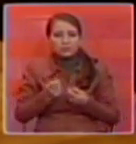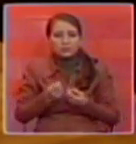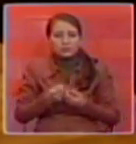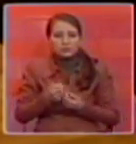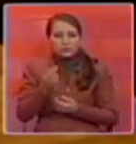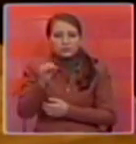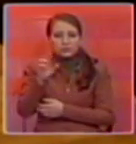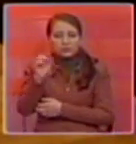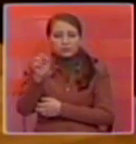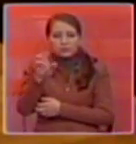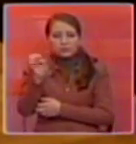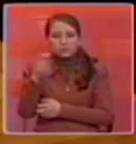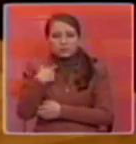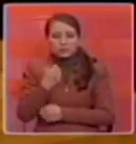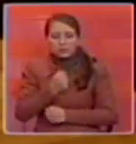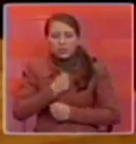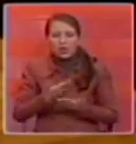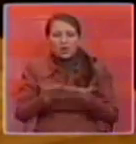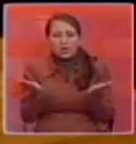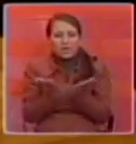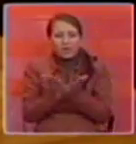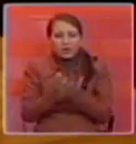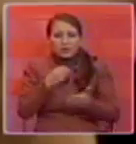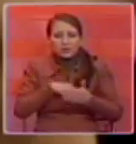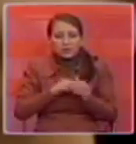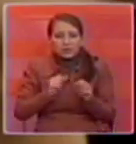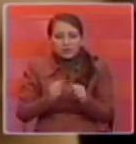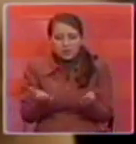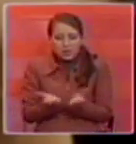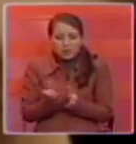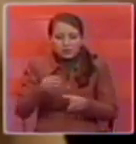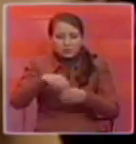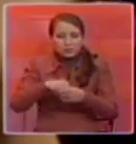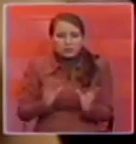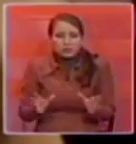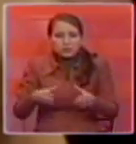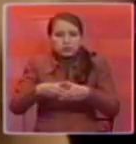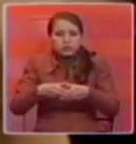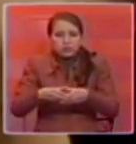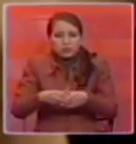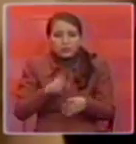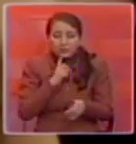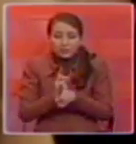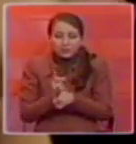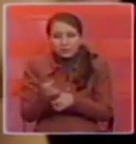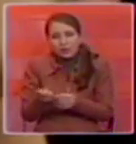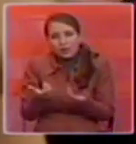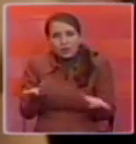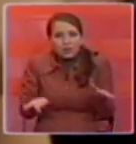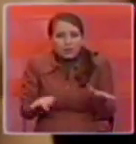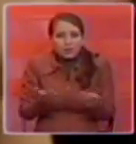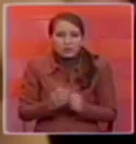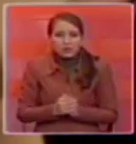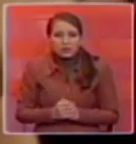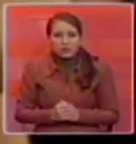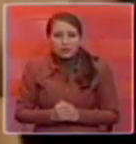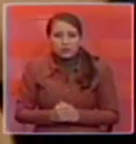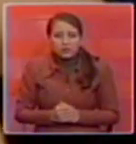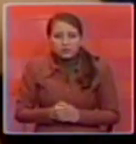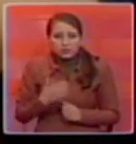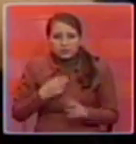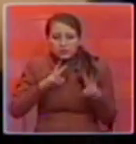menorrea. Desechos que tenemos en nuestro organismo se quedan acumulados. Por ahí fui